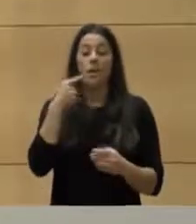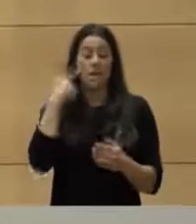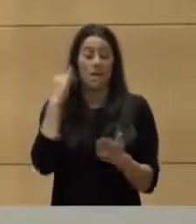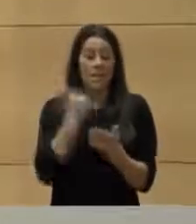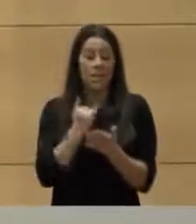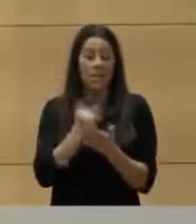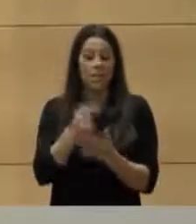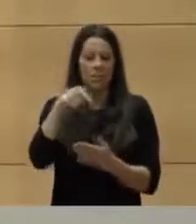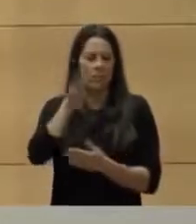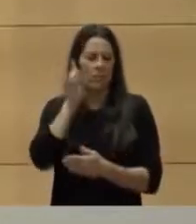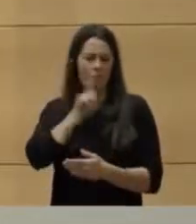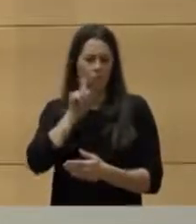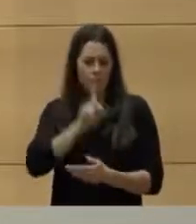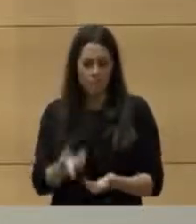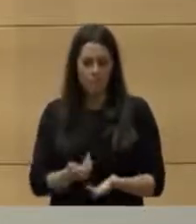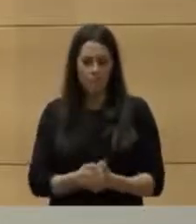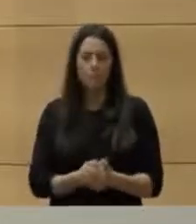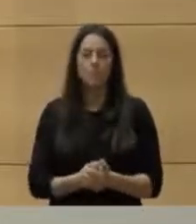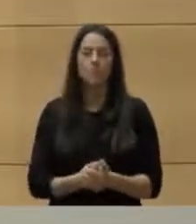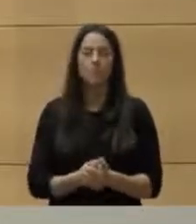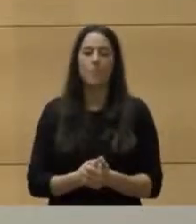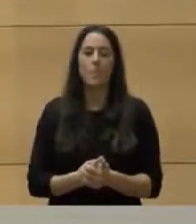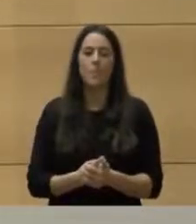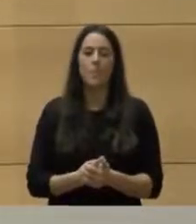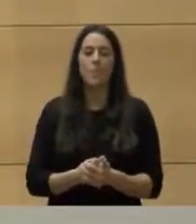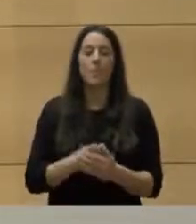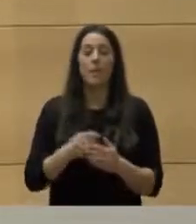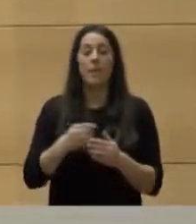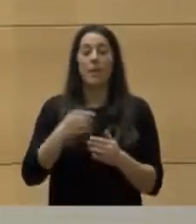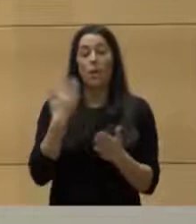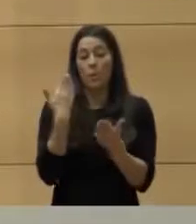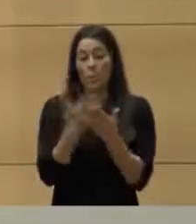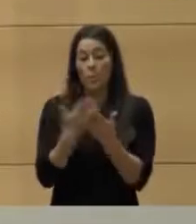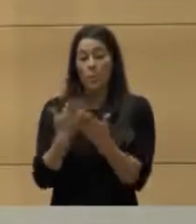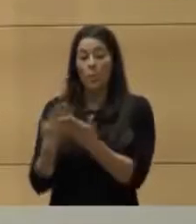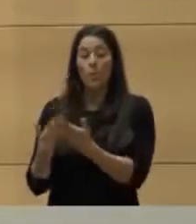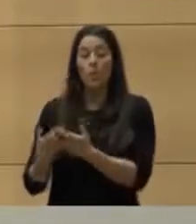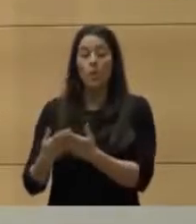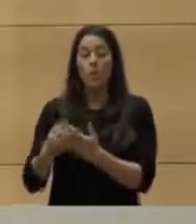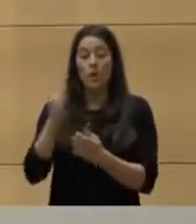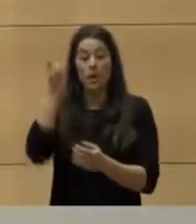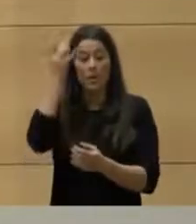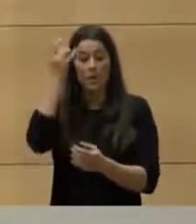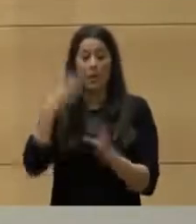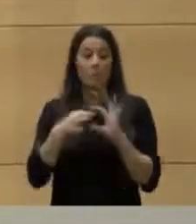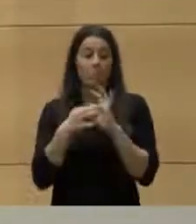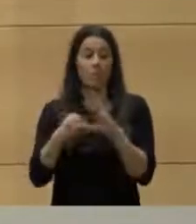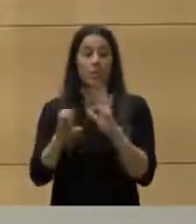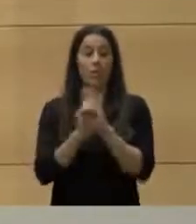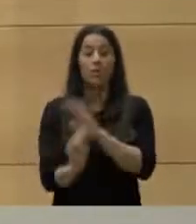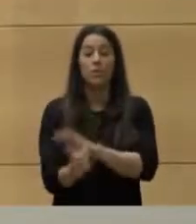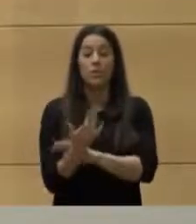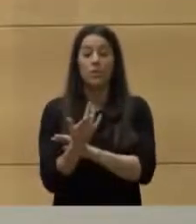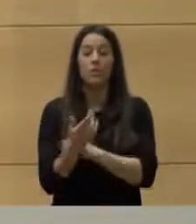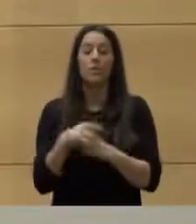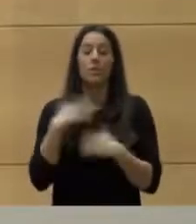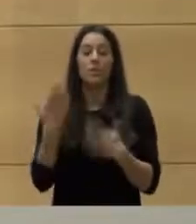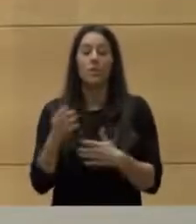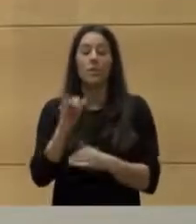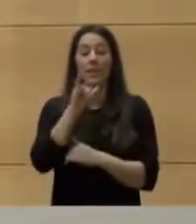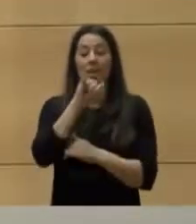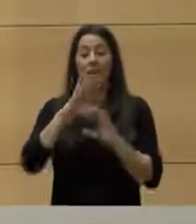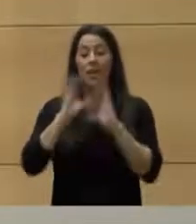ahora, o las articulaciones y propuestas de muchos constitucionalistas, la modesta Izquierda Unida, en el